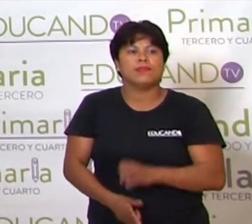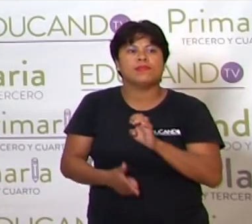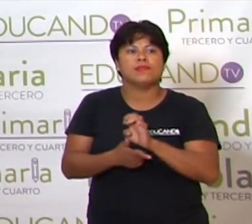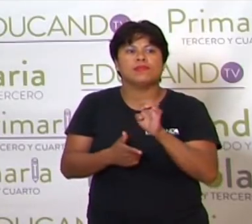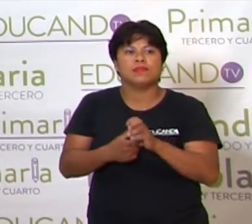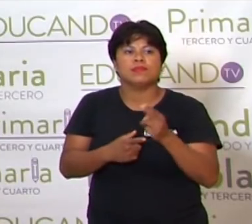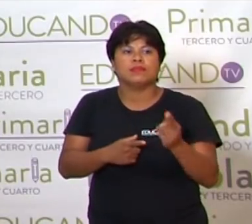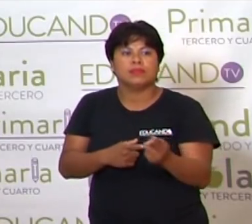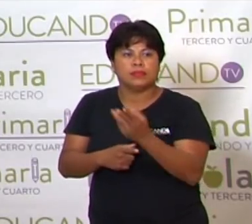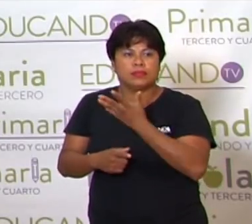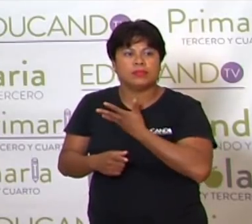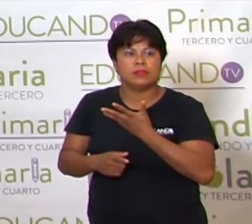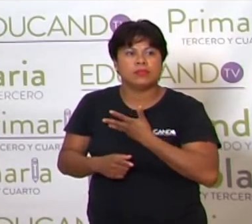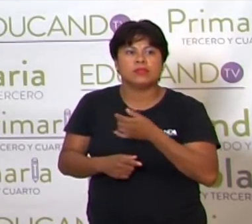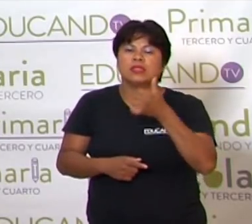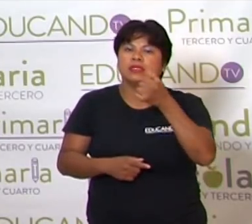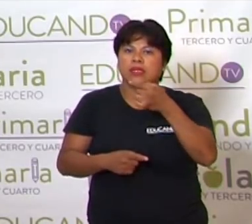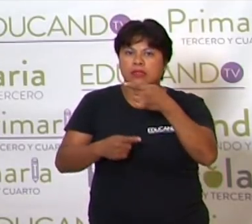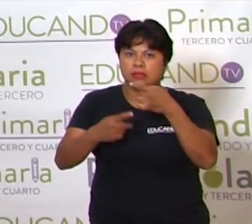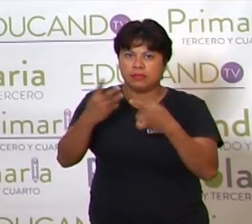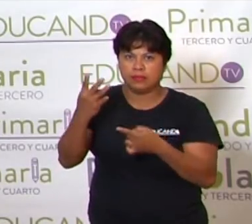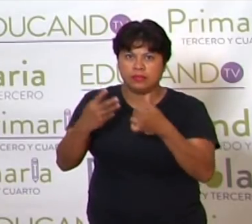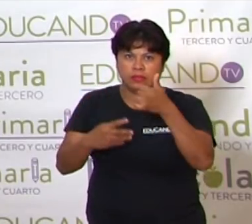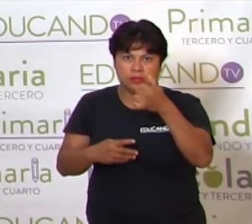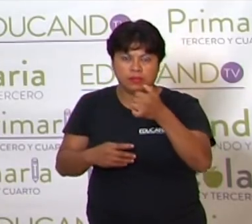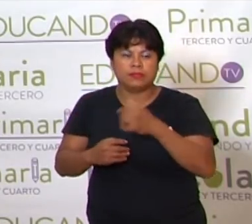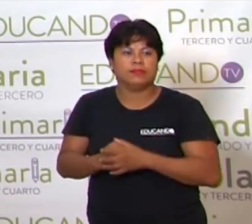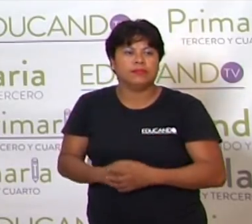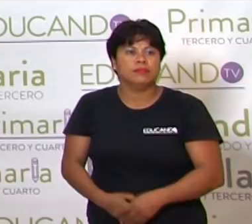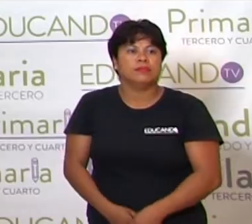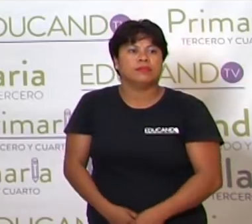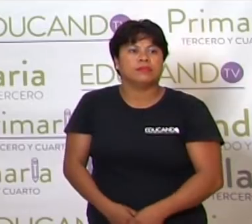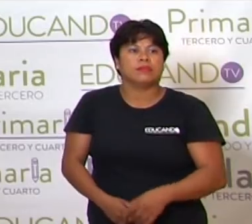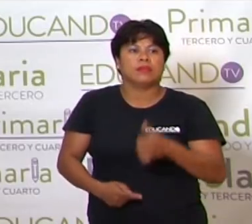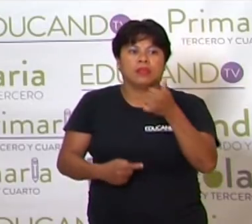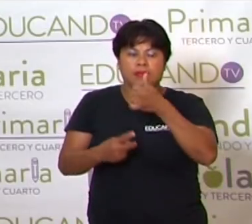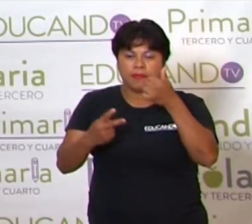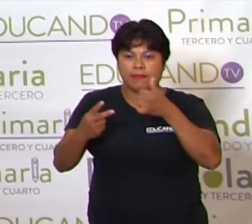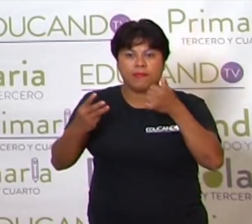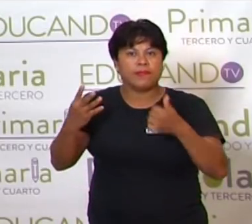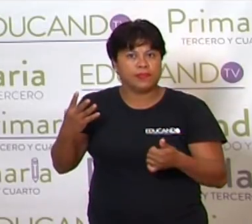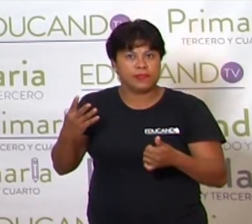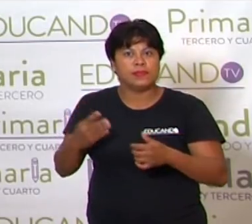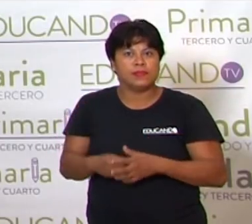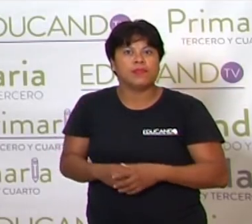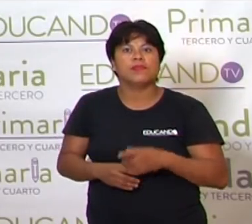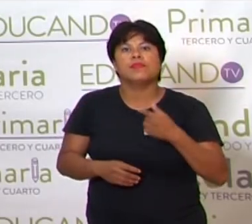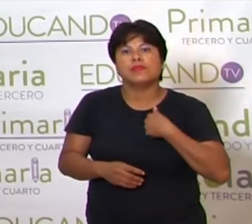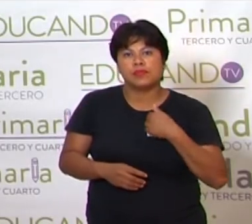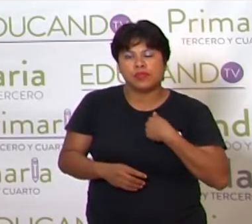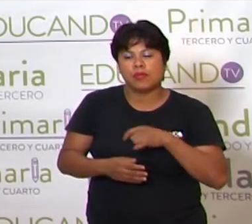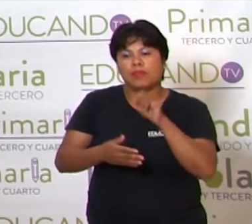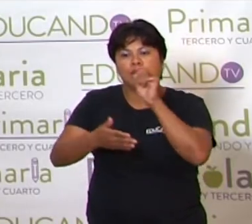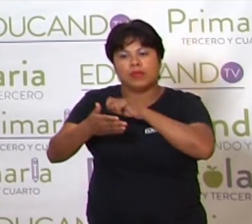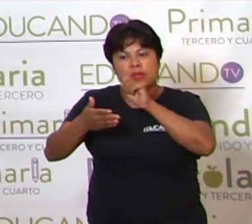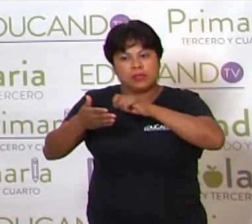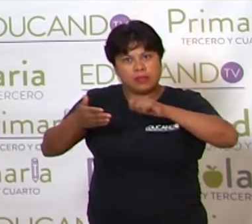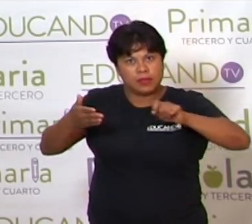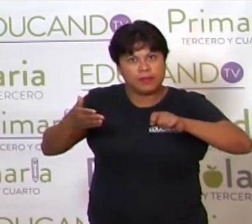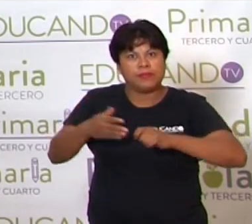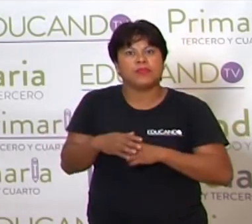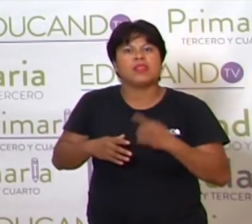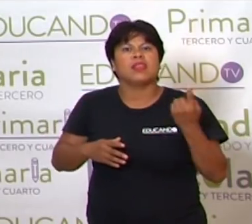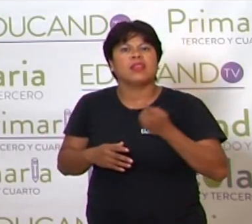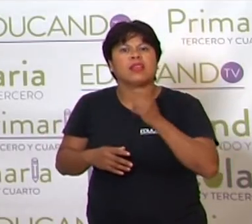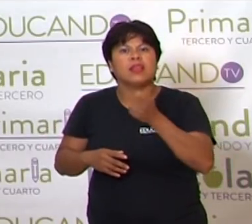Entonces acá tenemos ya 6 escenas. En cada escena yo voy a escribir lo